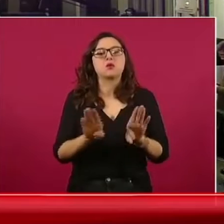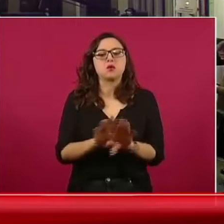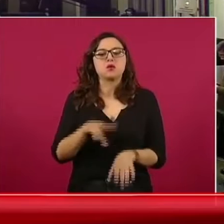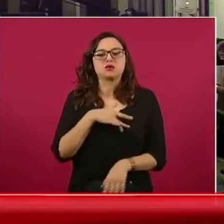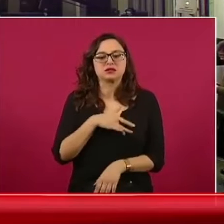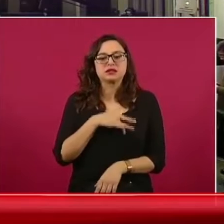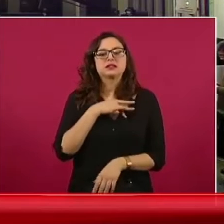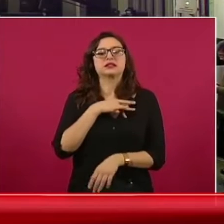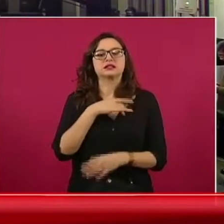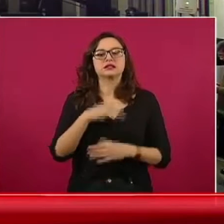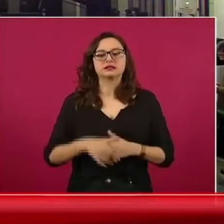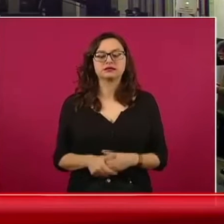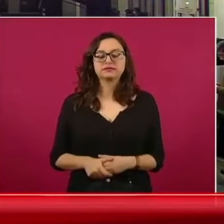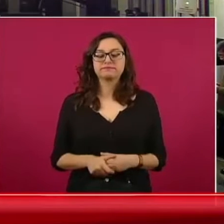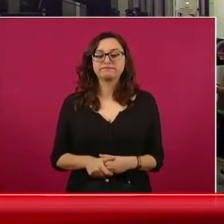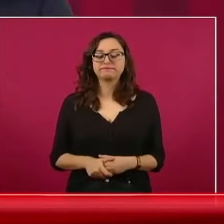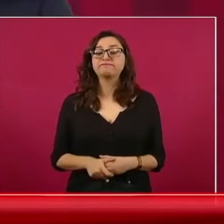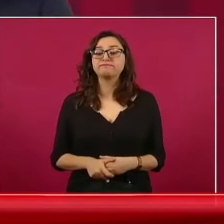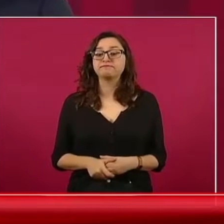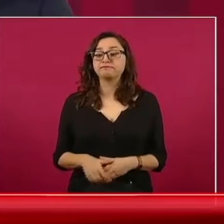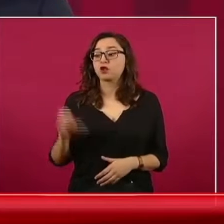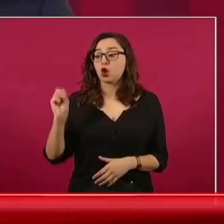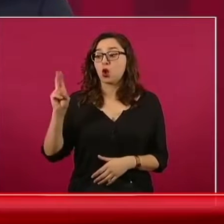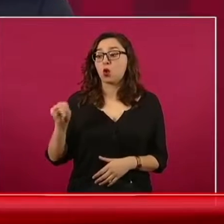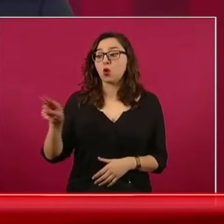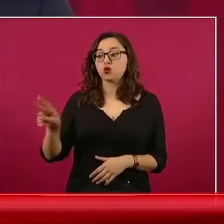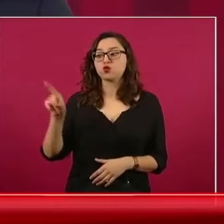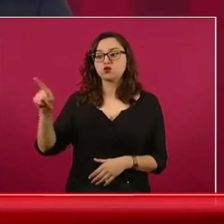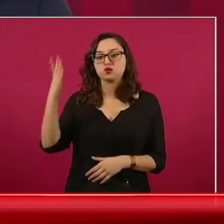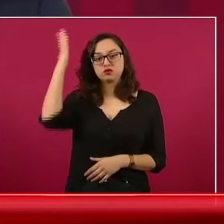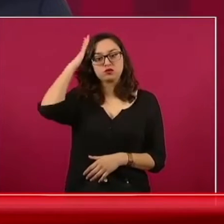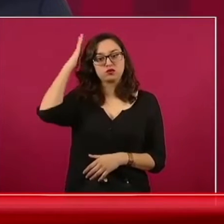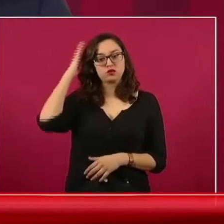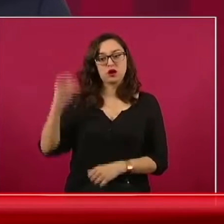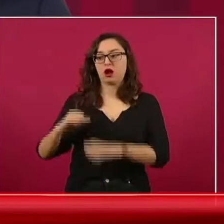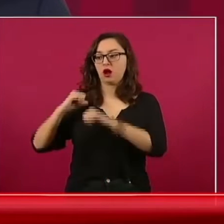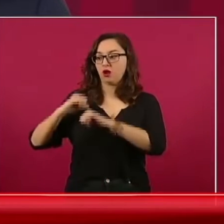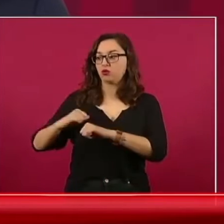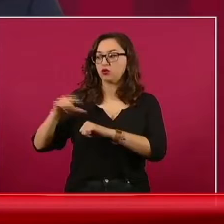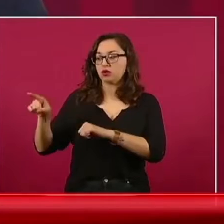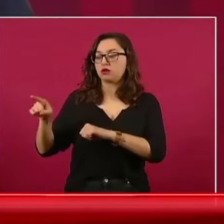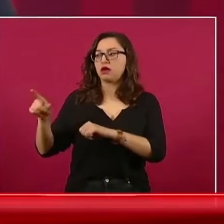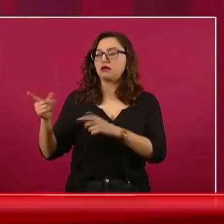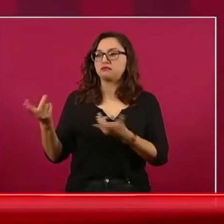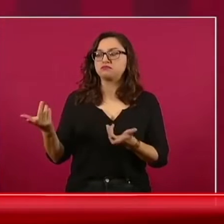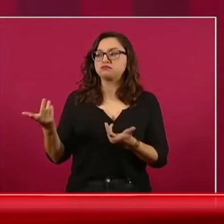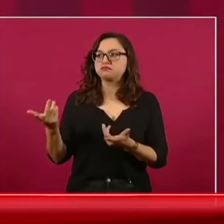planteó el secretario general de la onu hay que parar